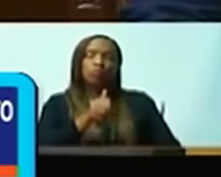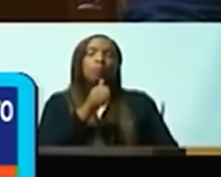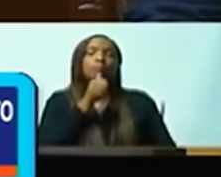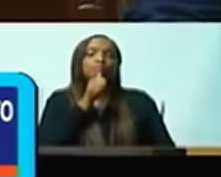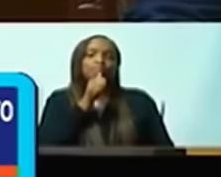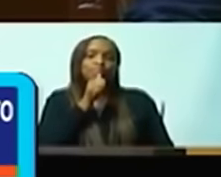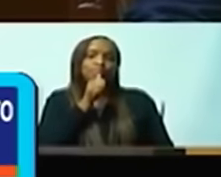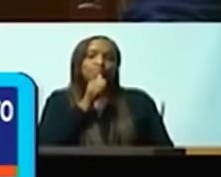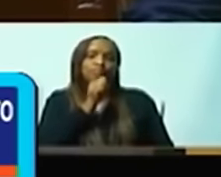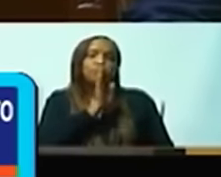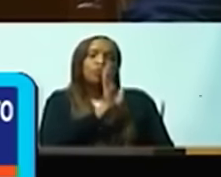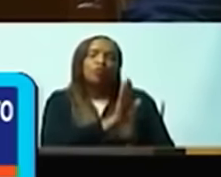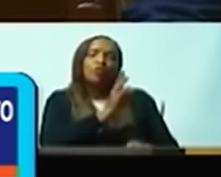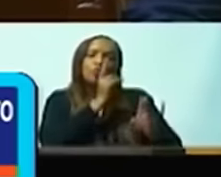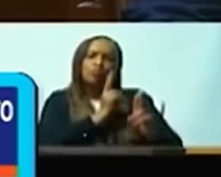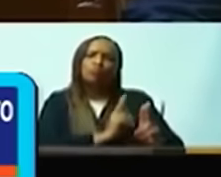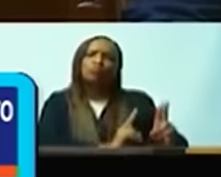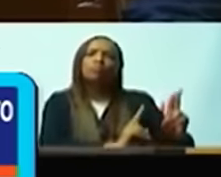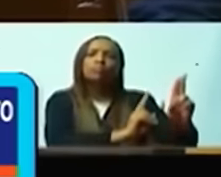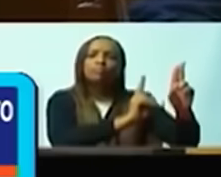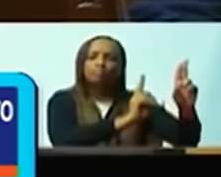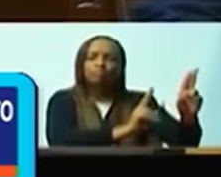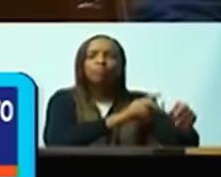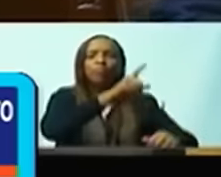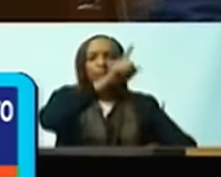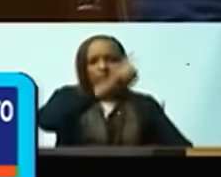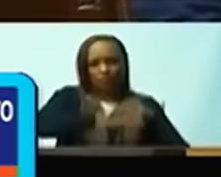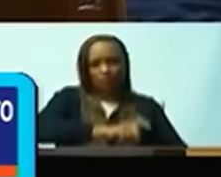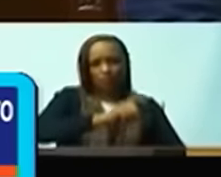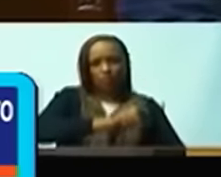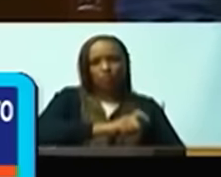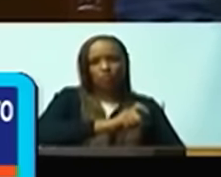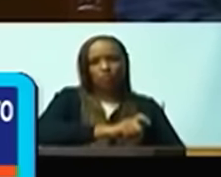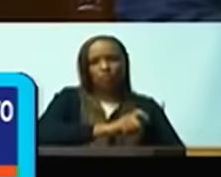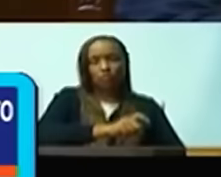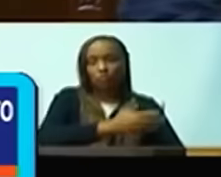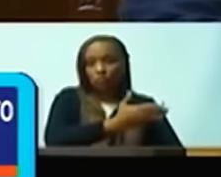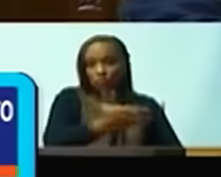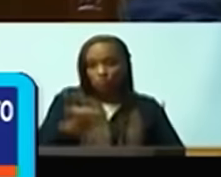sí, y los que no estén de acuerdo, pulsen no, por favor. A votación.